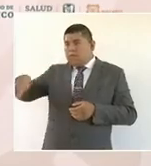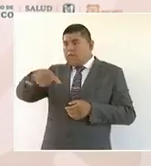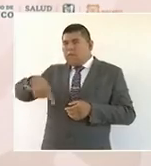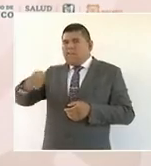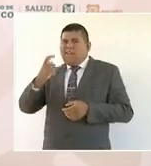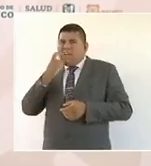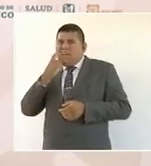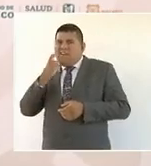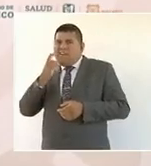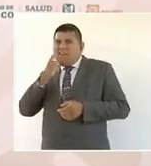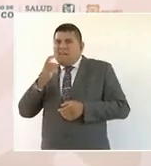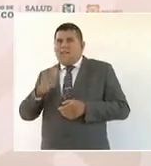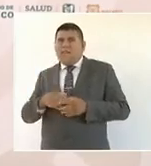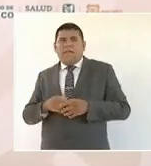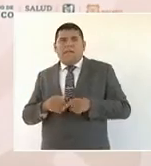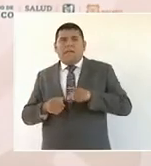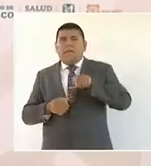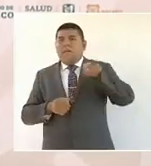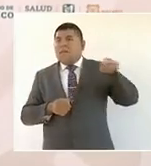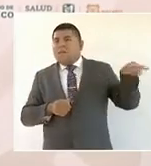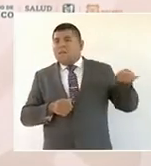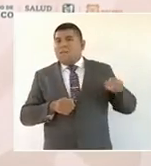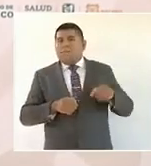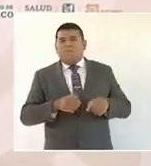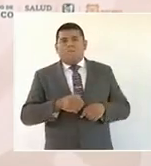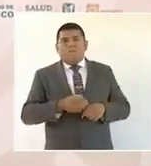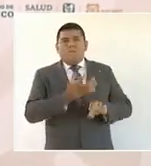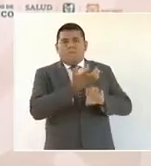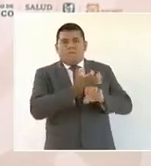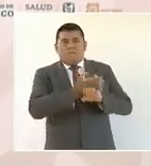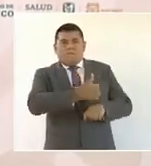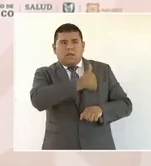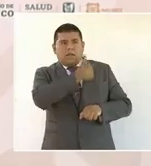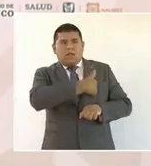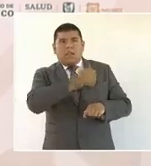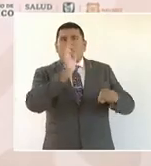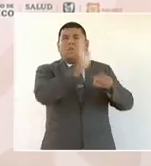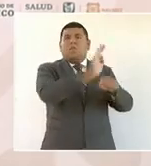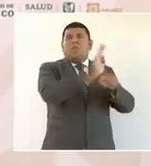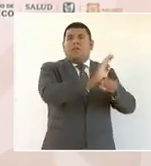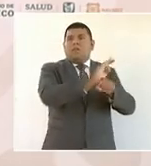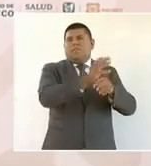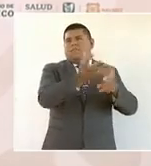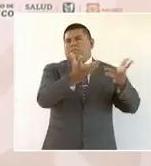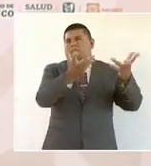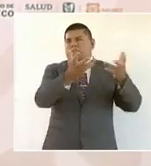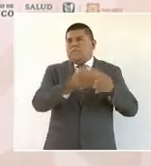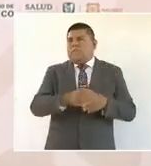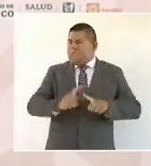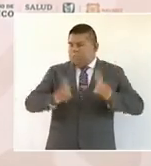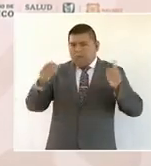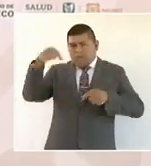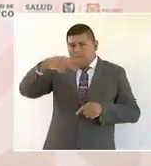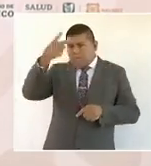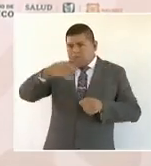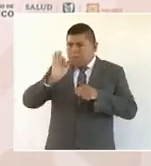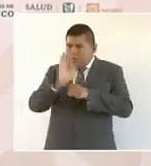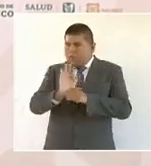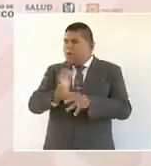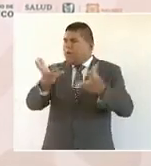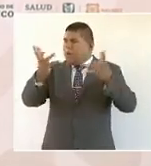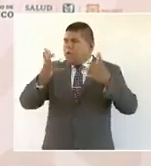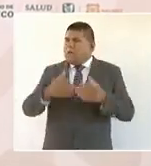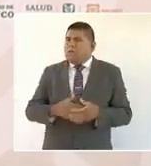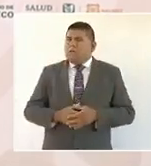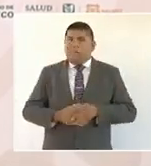a las empresas extranjeras en vez de defender a Pemex y a la Comisión Federal de Electricidad, están